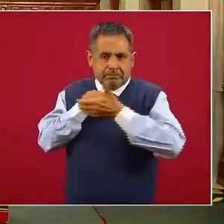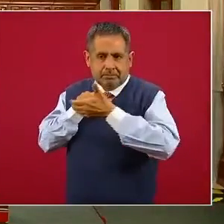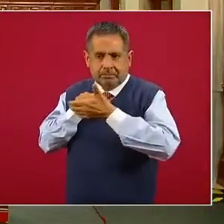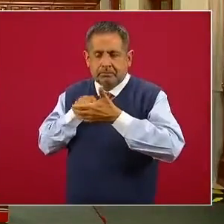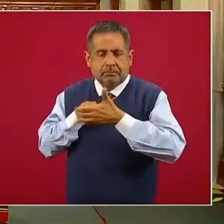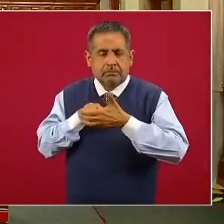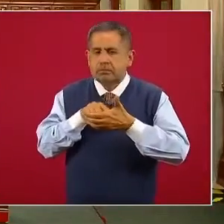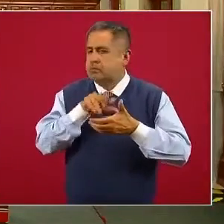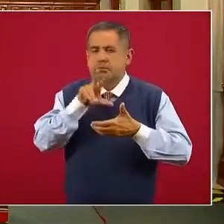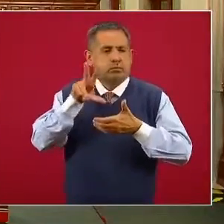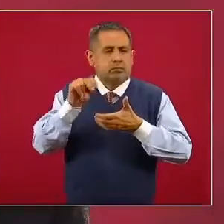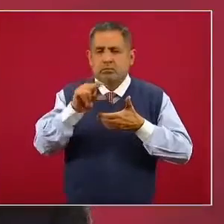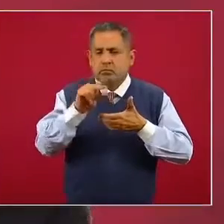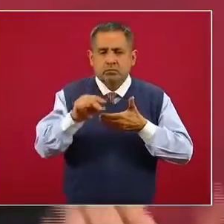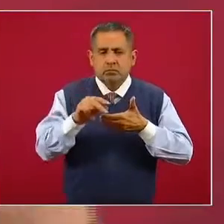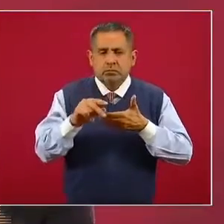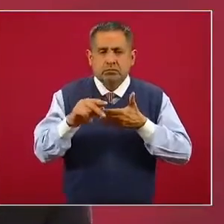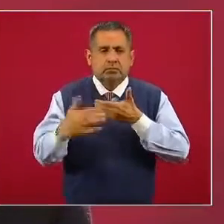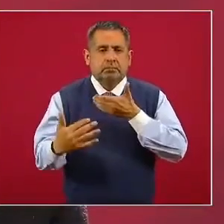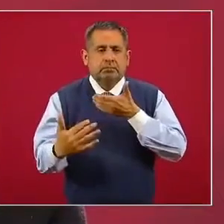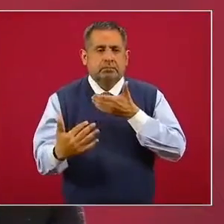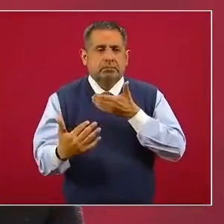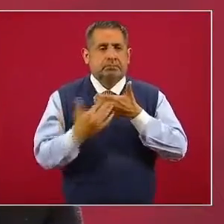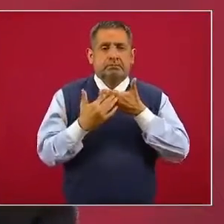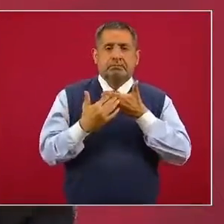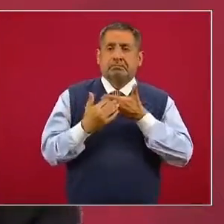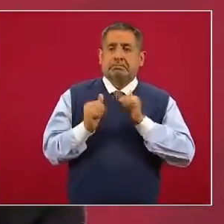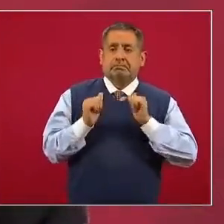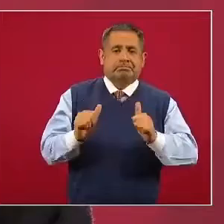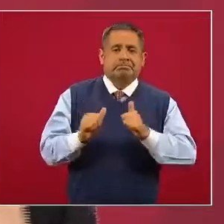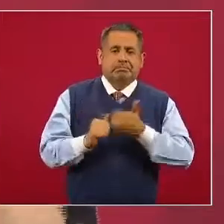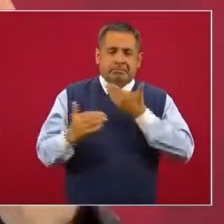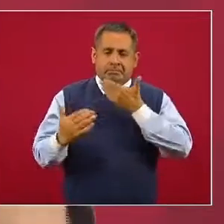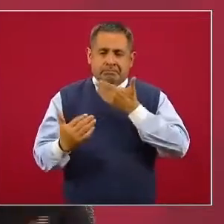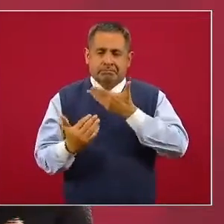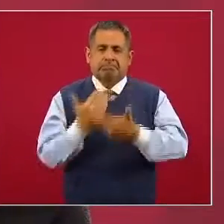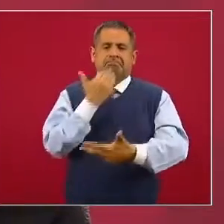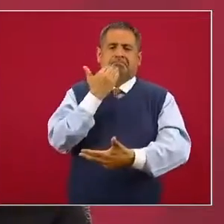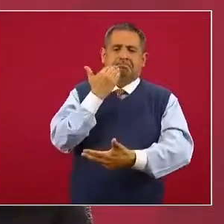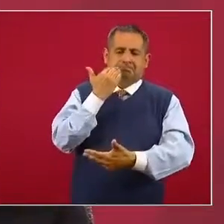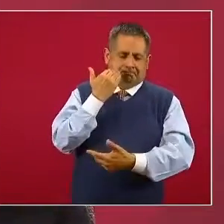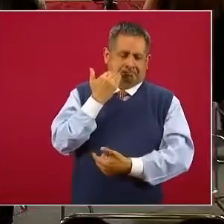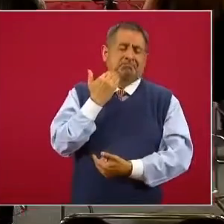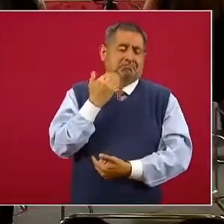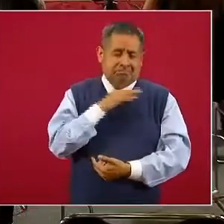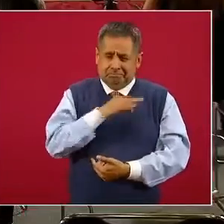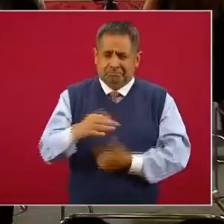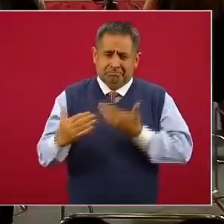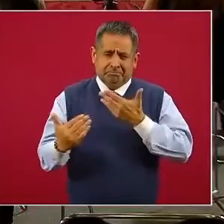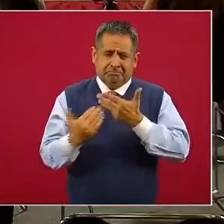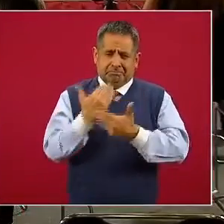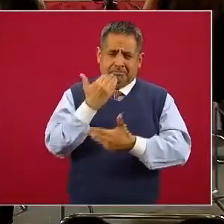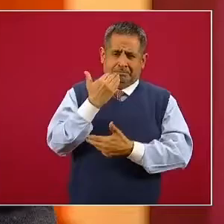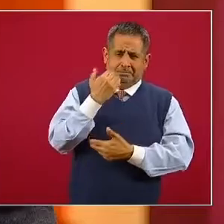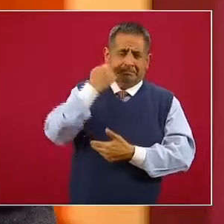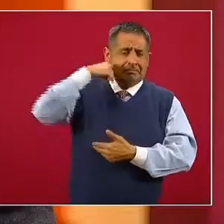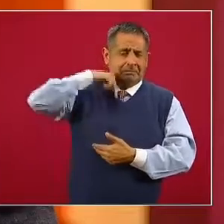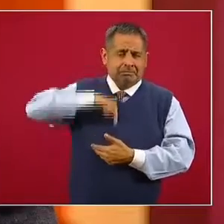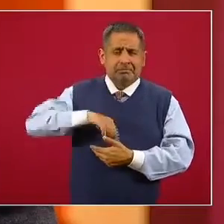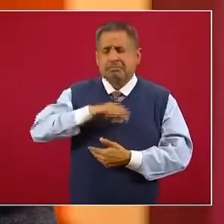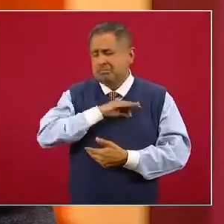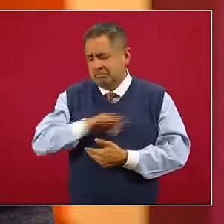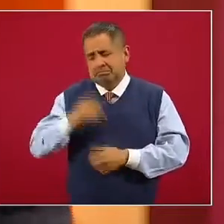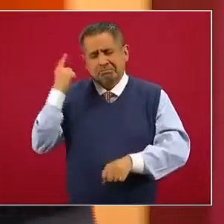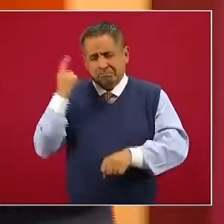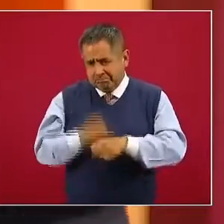No es una medida útil para protegerme a mí mismo, no es una barrera de protección suficientemente